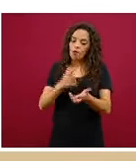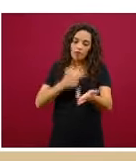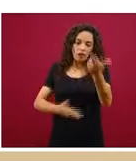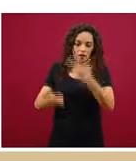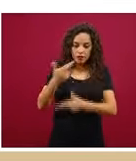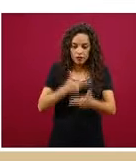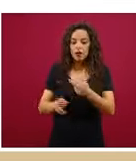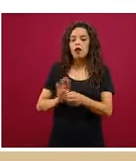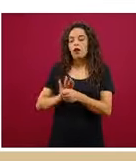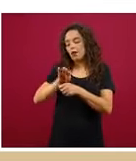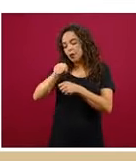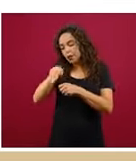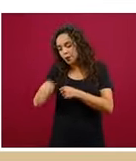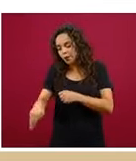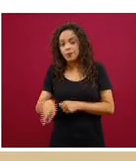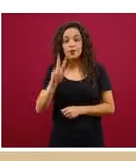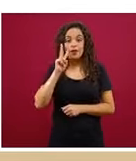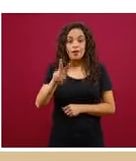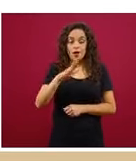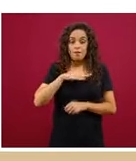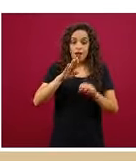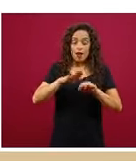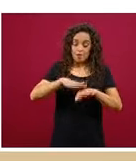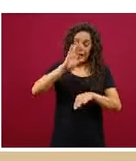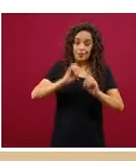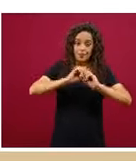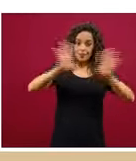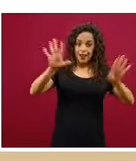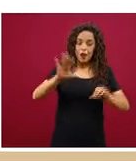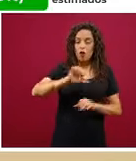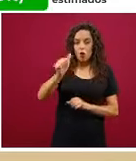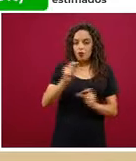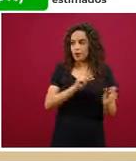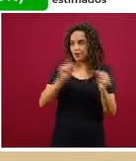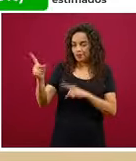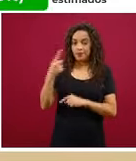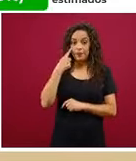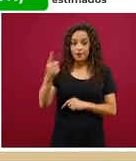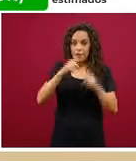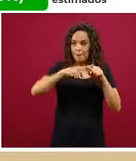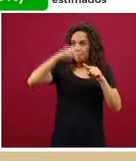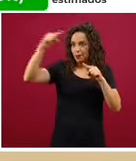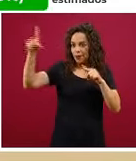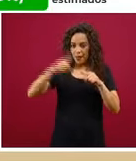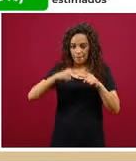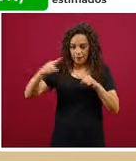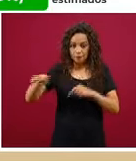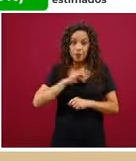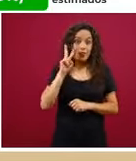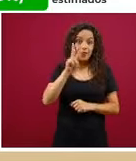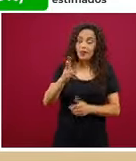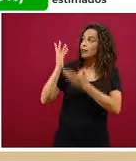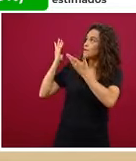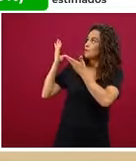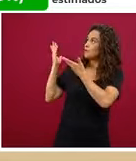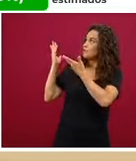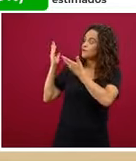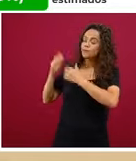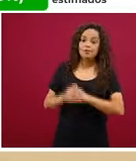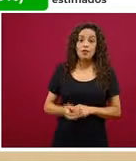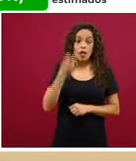descenso. Veámoslo más claro en la siguiente diapositiva, donde vemos la curva de casos estimados. Aquí está, transmisión